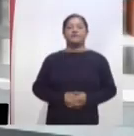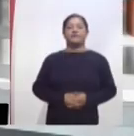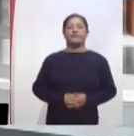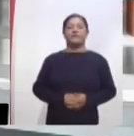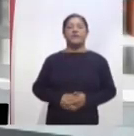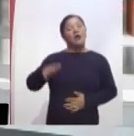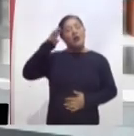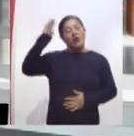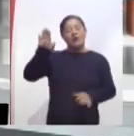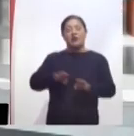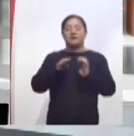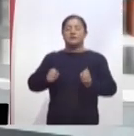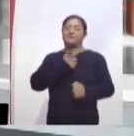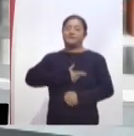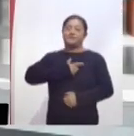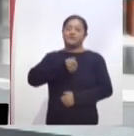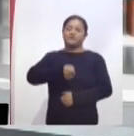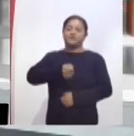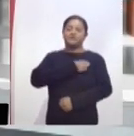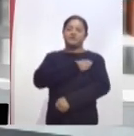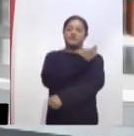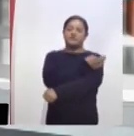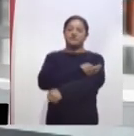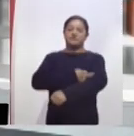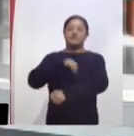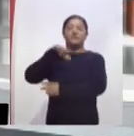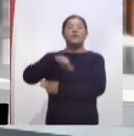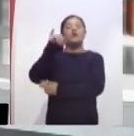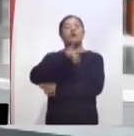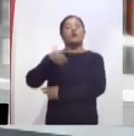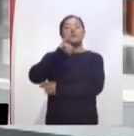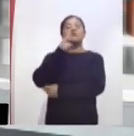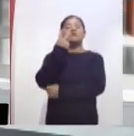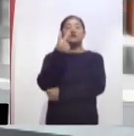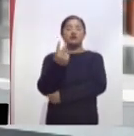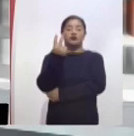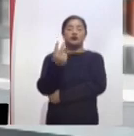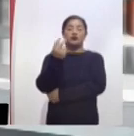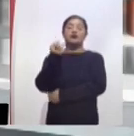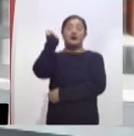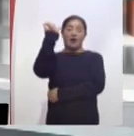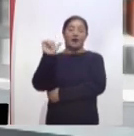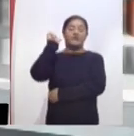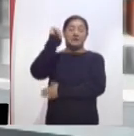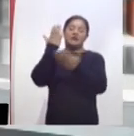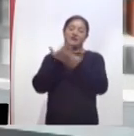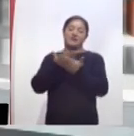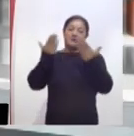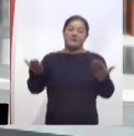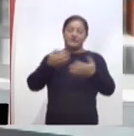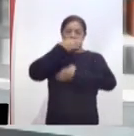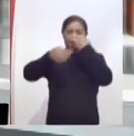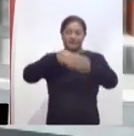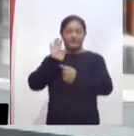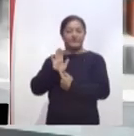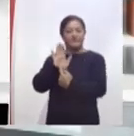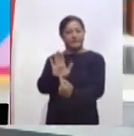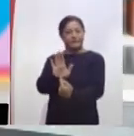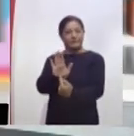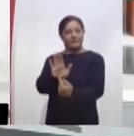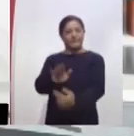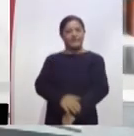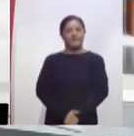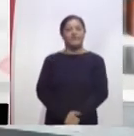tal? ¿Cómo está? Qué gusto saludarle. Muy buenas tardes. Es jueves 2 de abril y estas son las noticias.